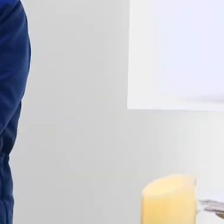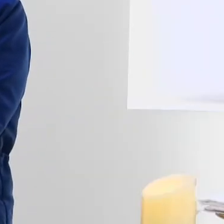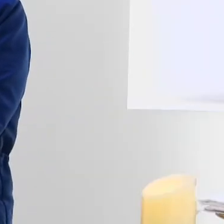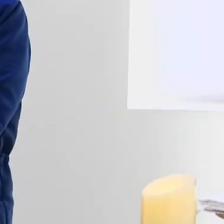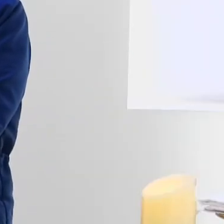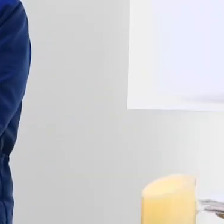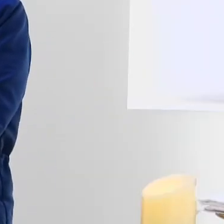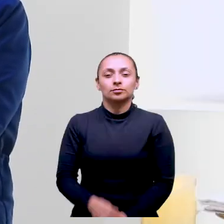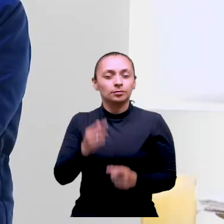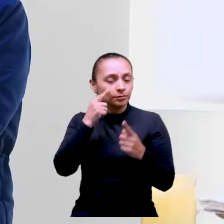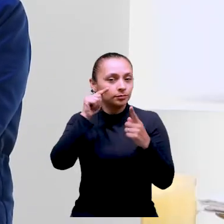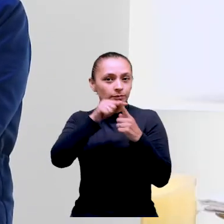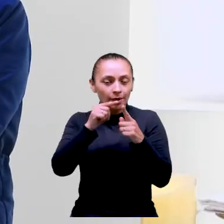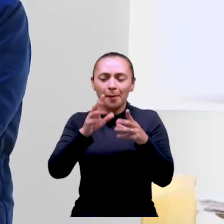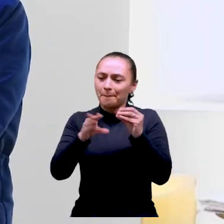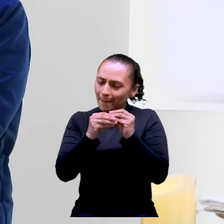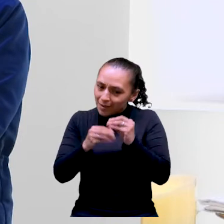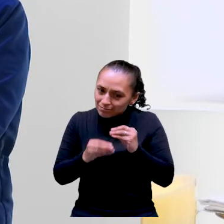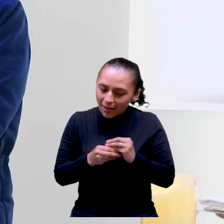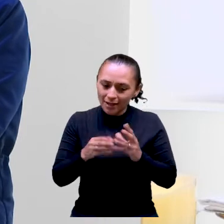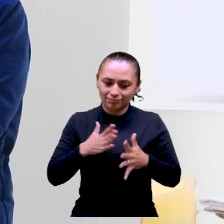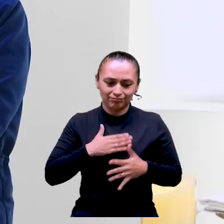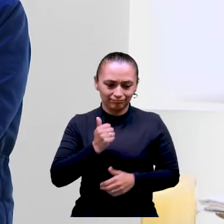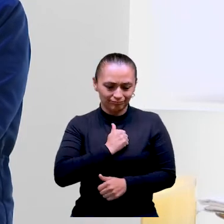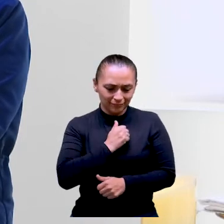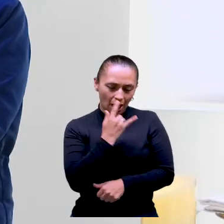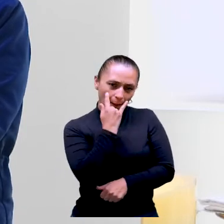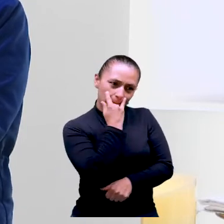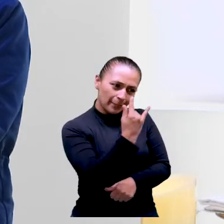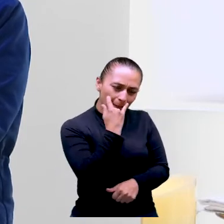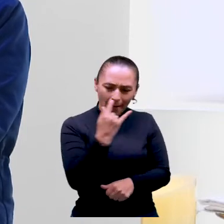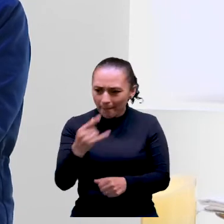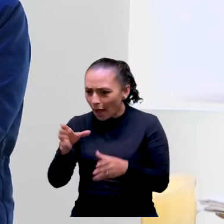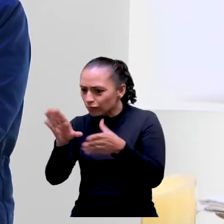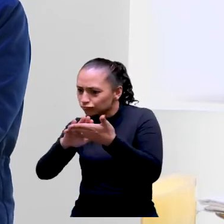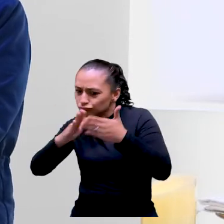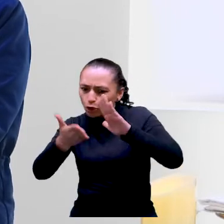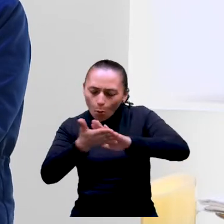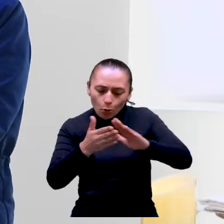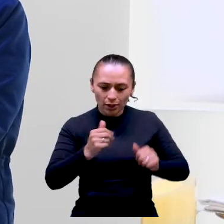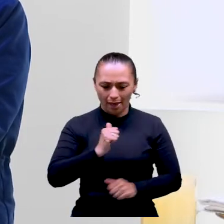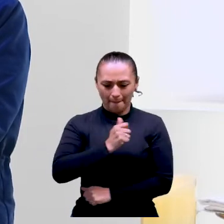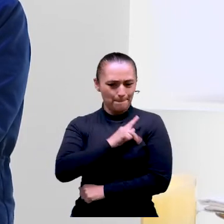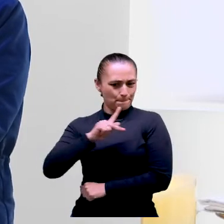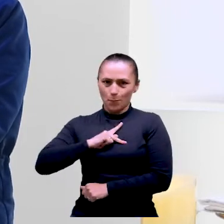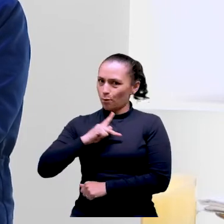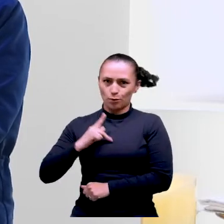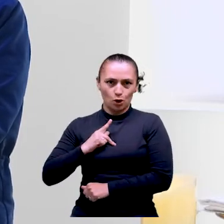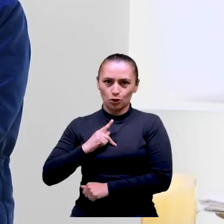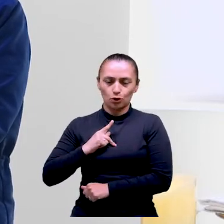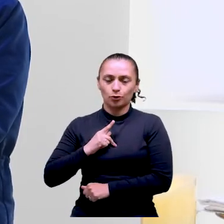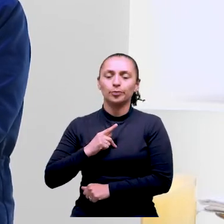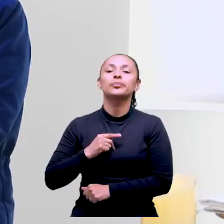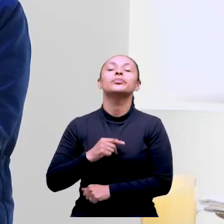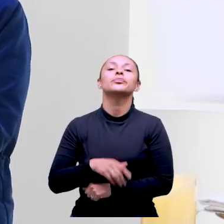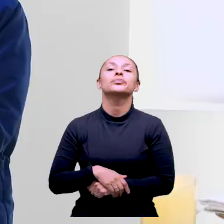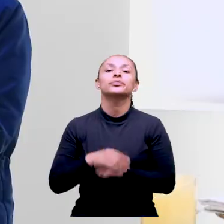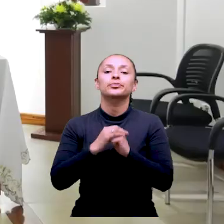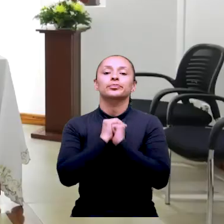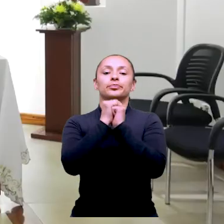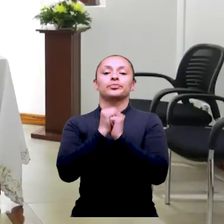para que busquemos más los intereses de nuestra comunidad que nuestros egoísmos roguemos al